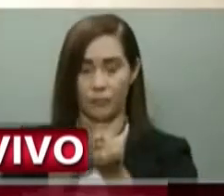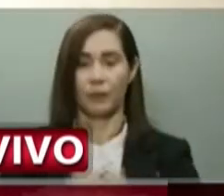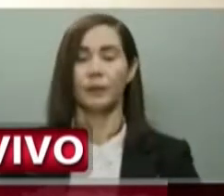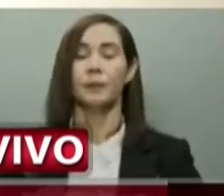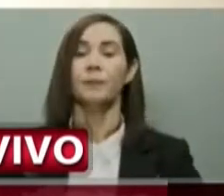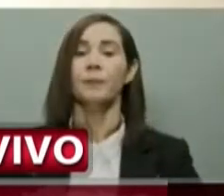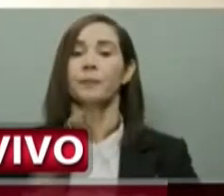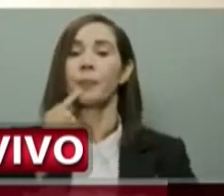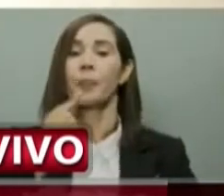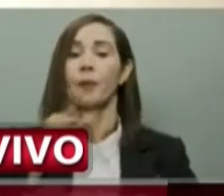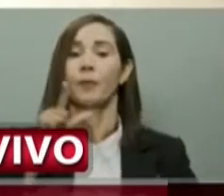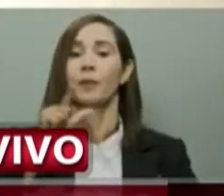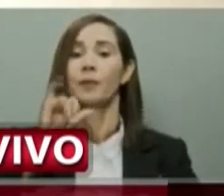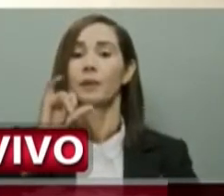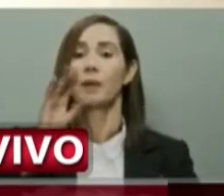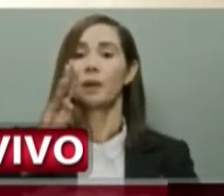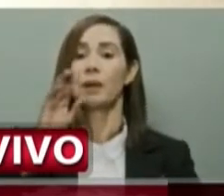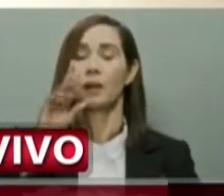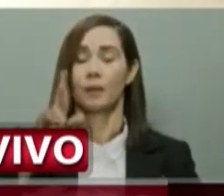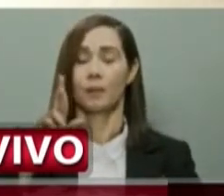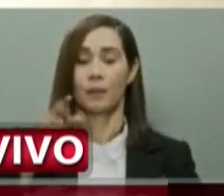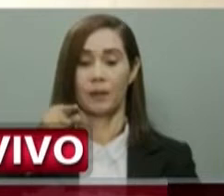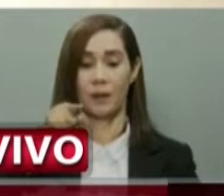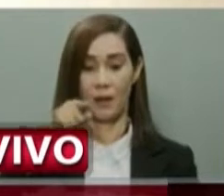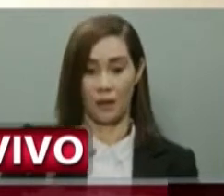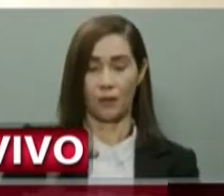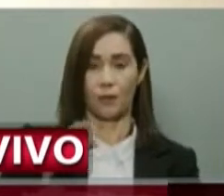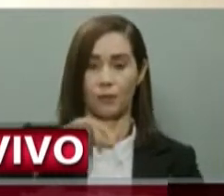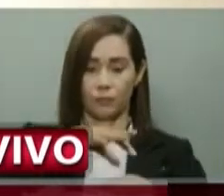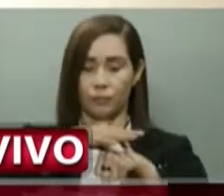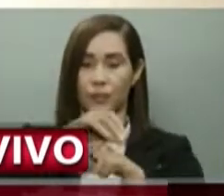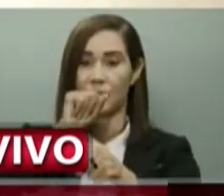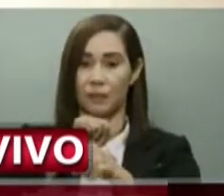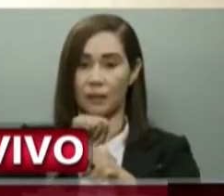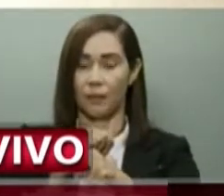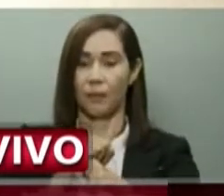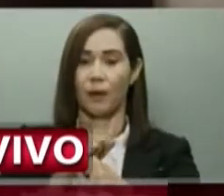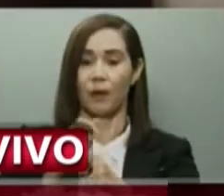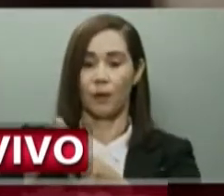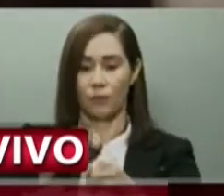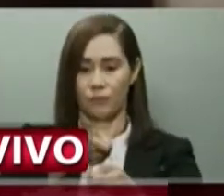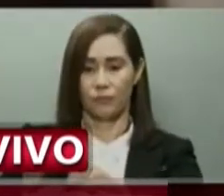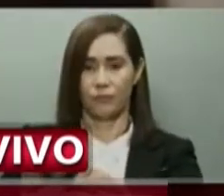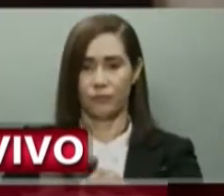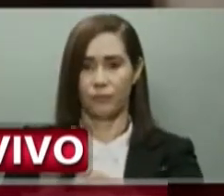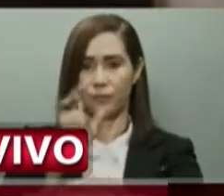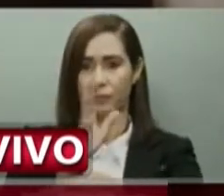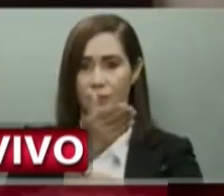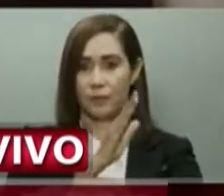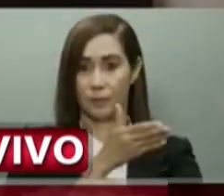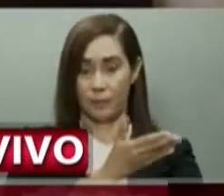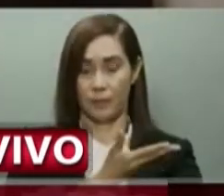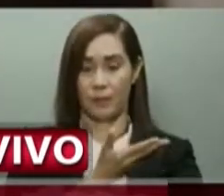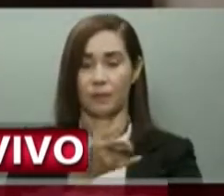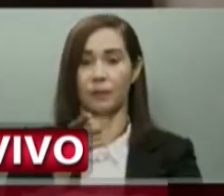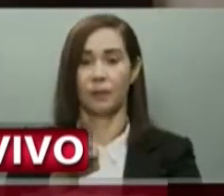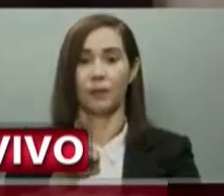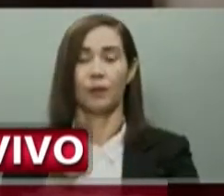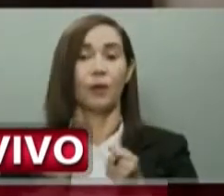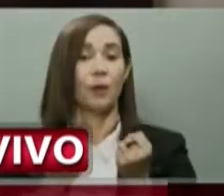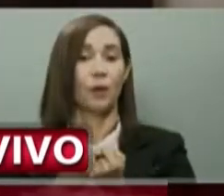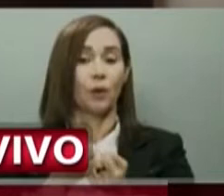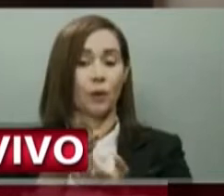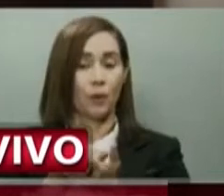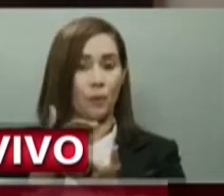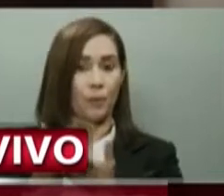Exactamente. Como dice el INVER, le estamos directo a los productores de fertilizantes. Entonces, a